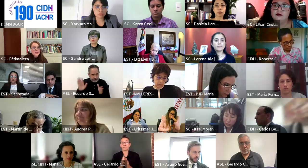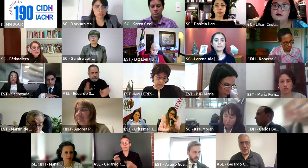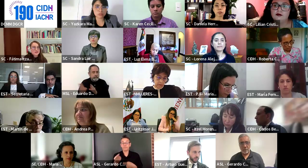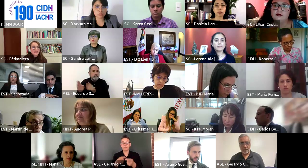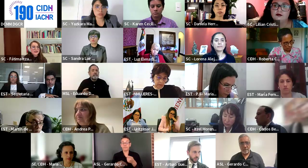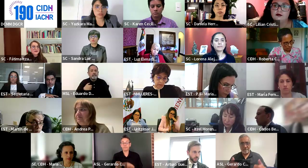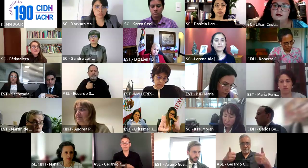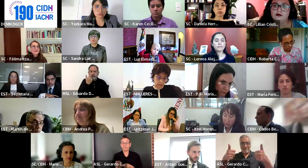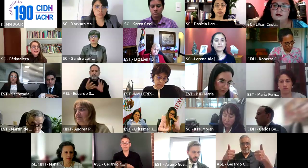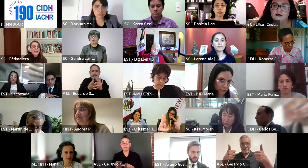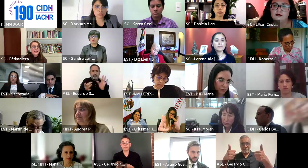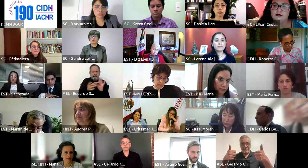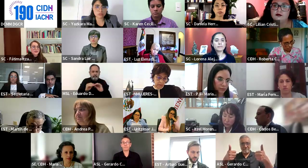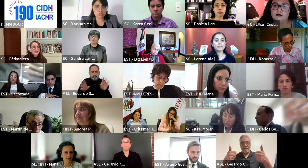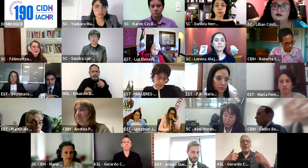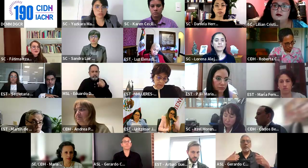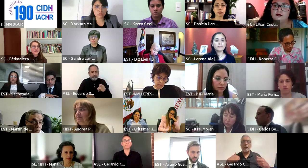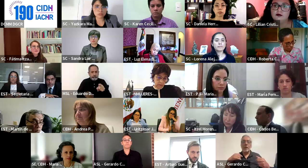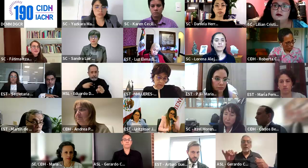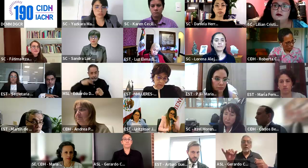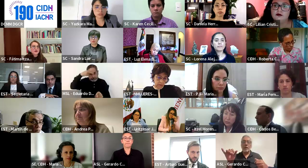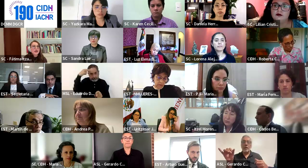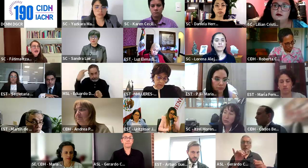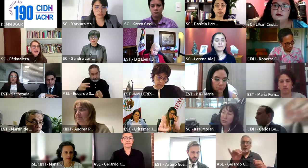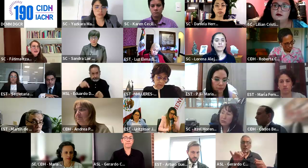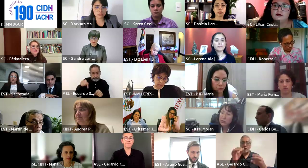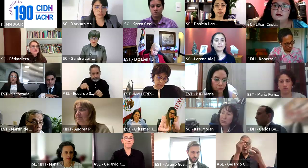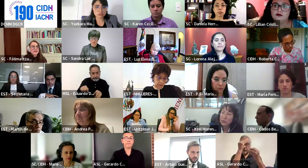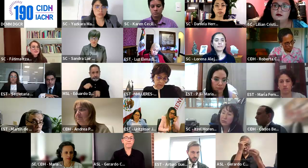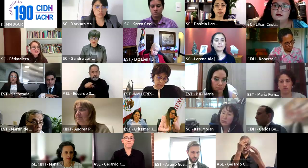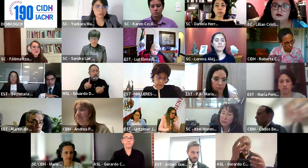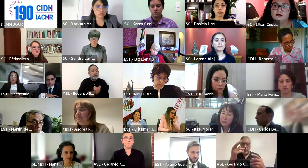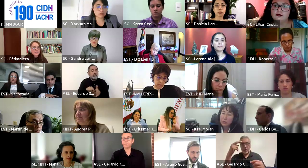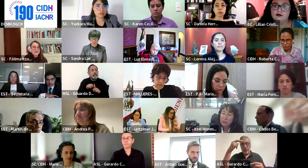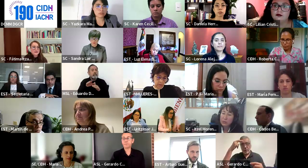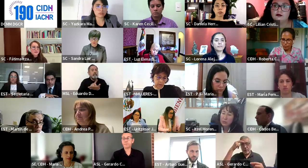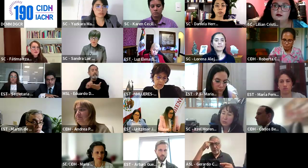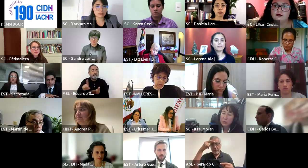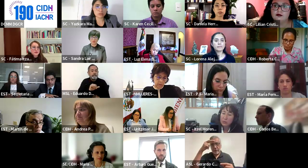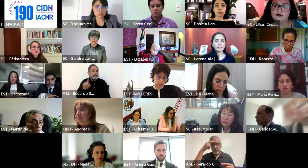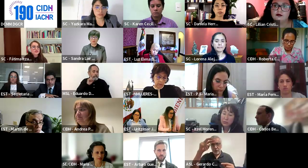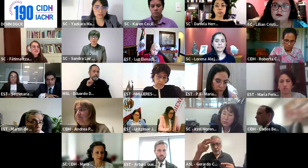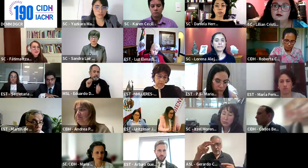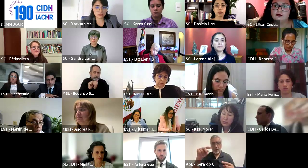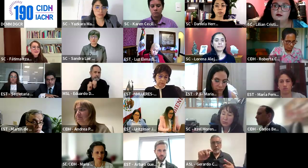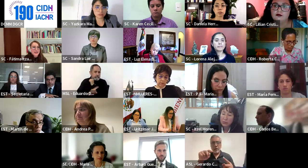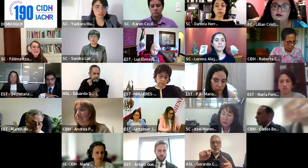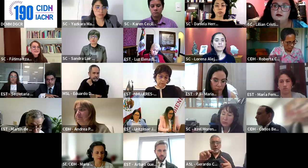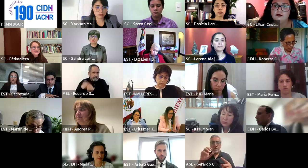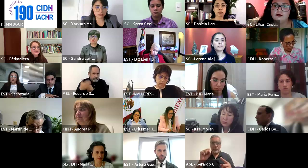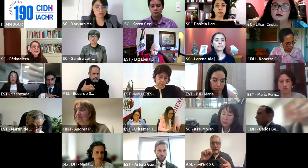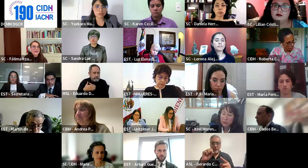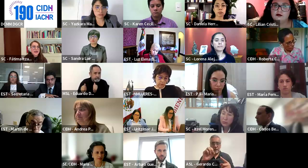quiero mencionar que en México, respecto a los derechos sexuales y reproductivos,